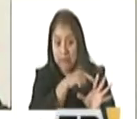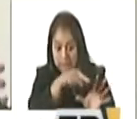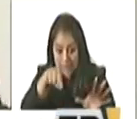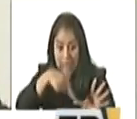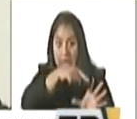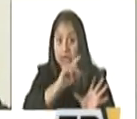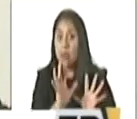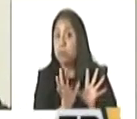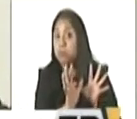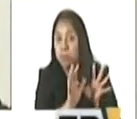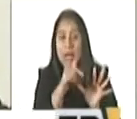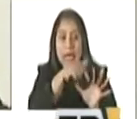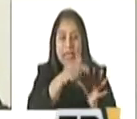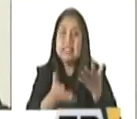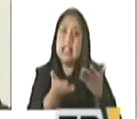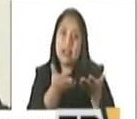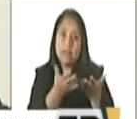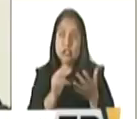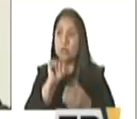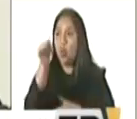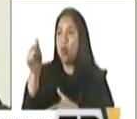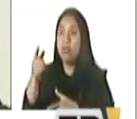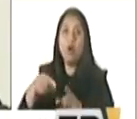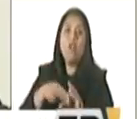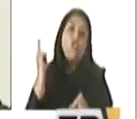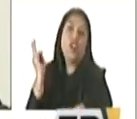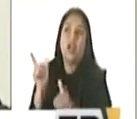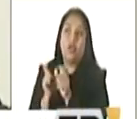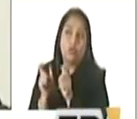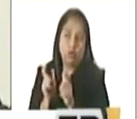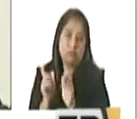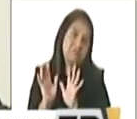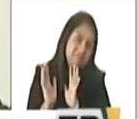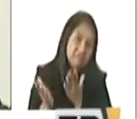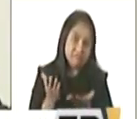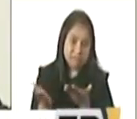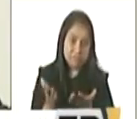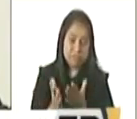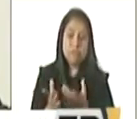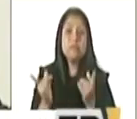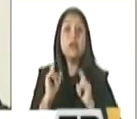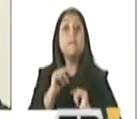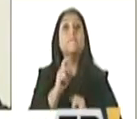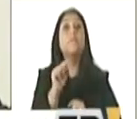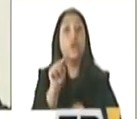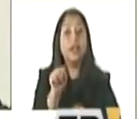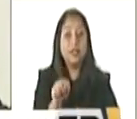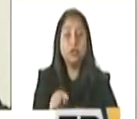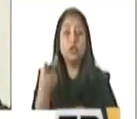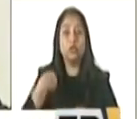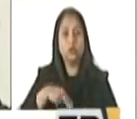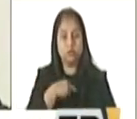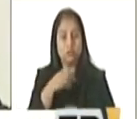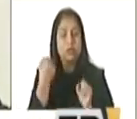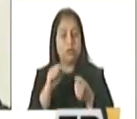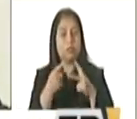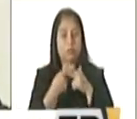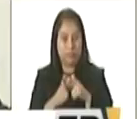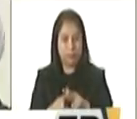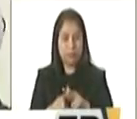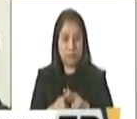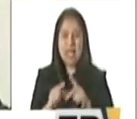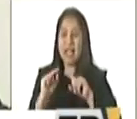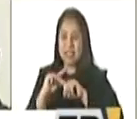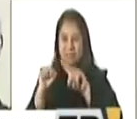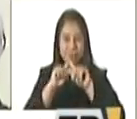caso se haya salido de control. Para eso es que hemos principiado a hacer las cosas distintas